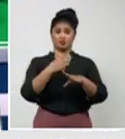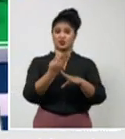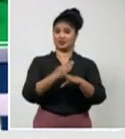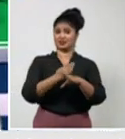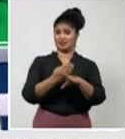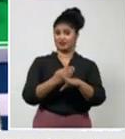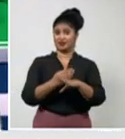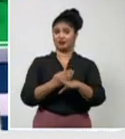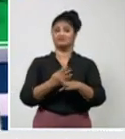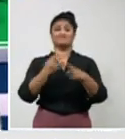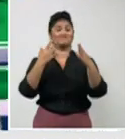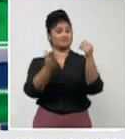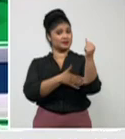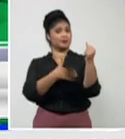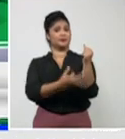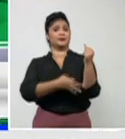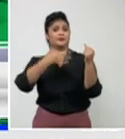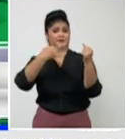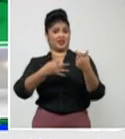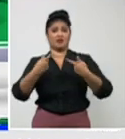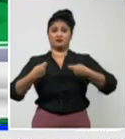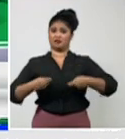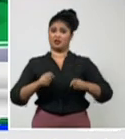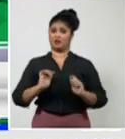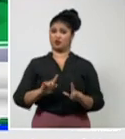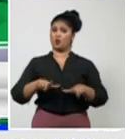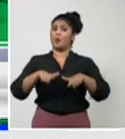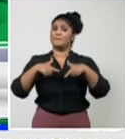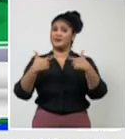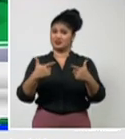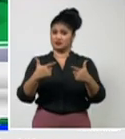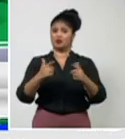se cumpla con todo lo que está establecido.